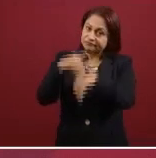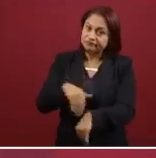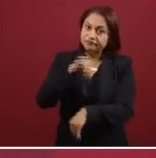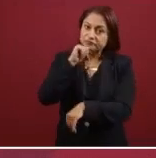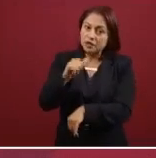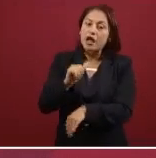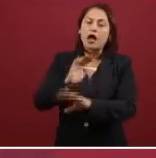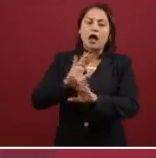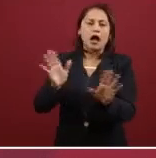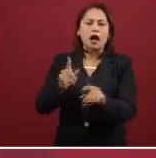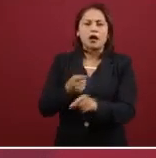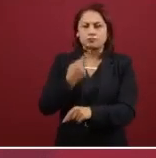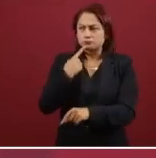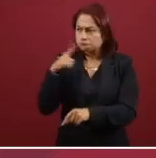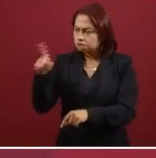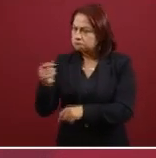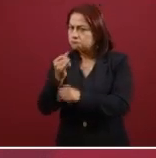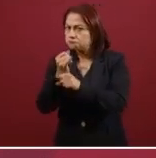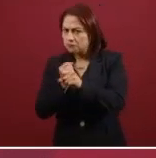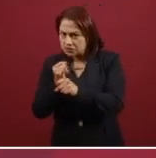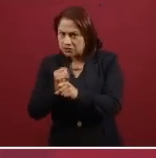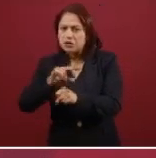sanciona. Ya no hay impunidad,